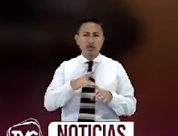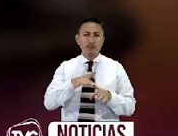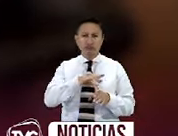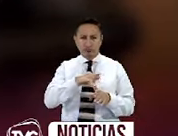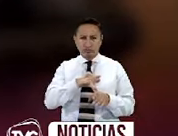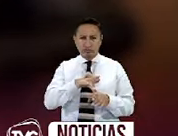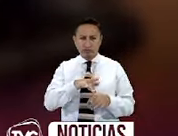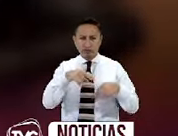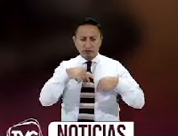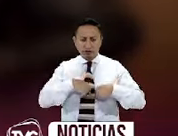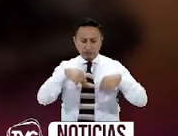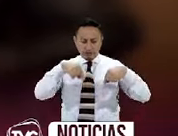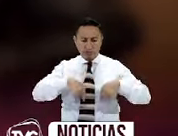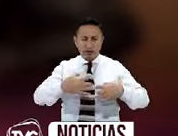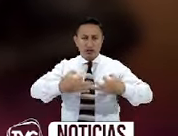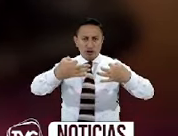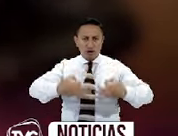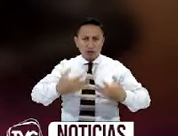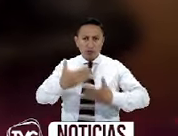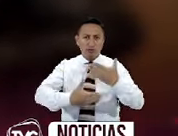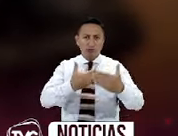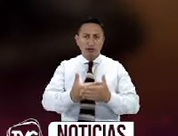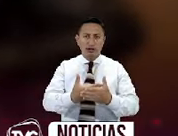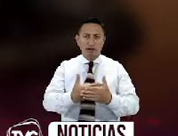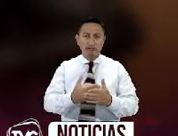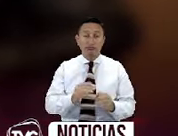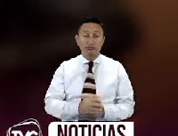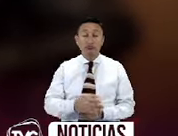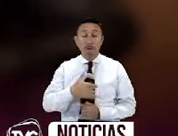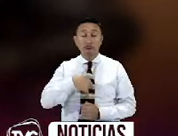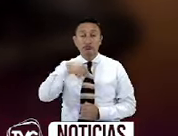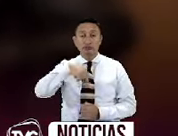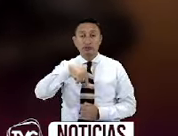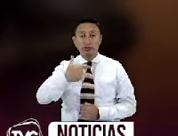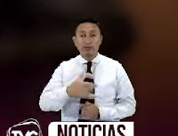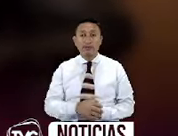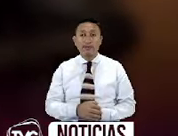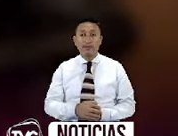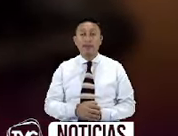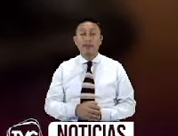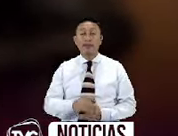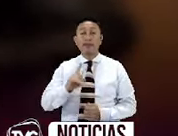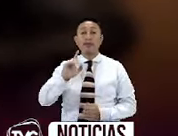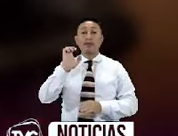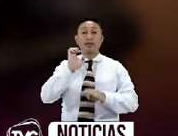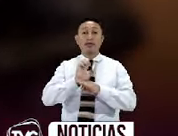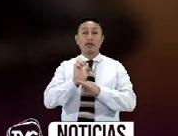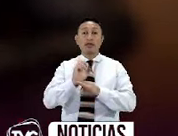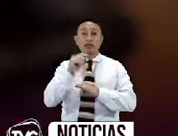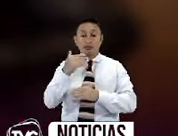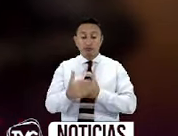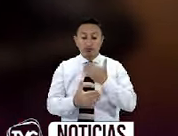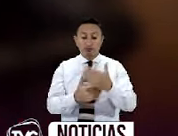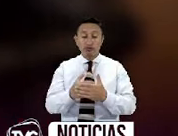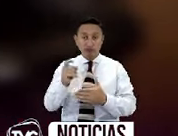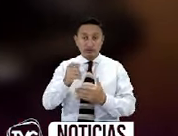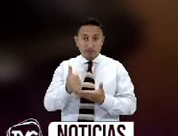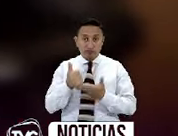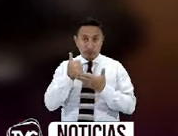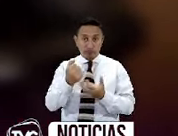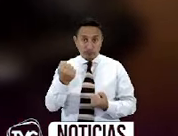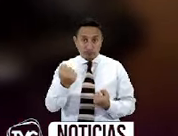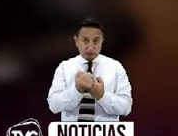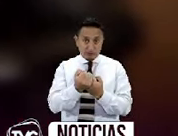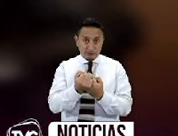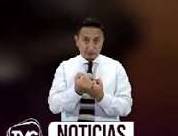para asegurar lo ganado y responder con determinación y fuerza según lo que el país en cada etapa necesita. Y así,